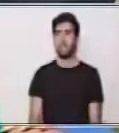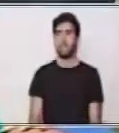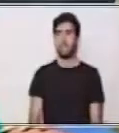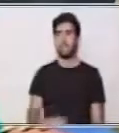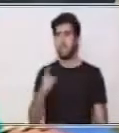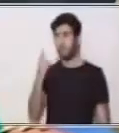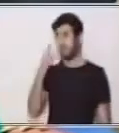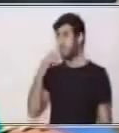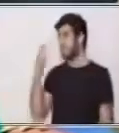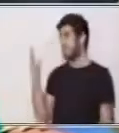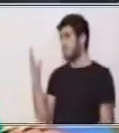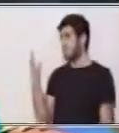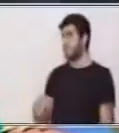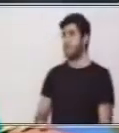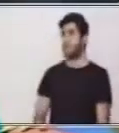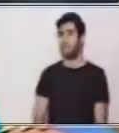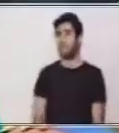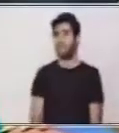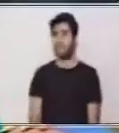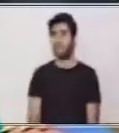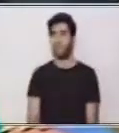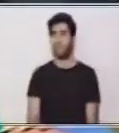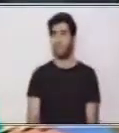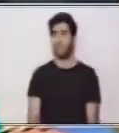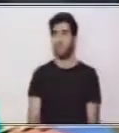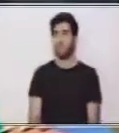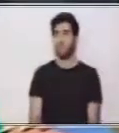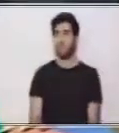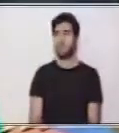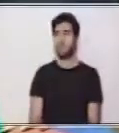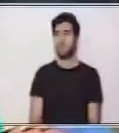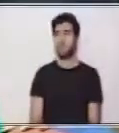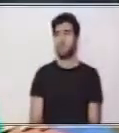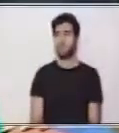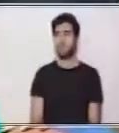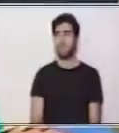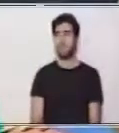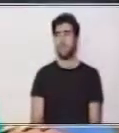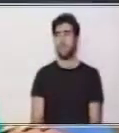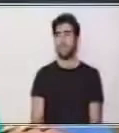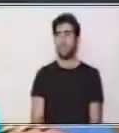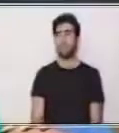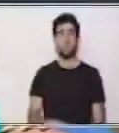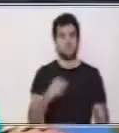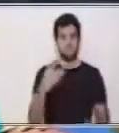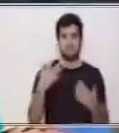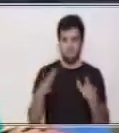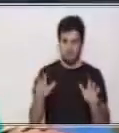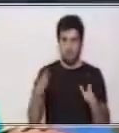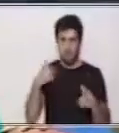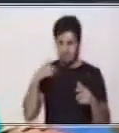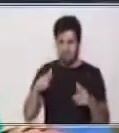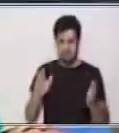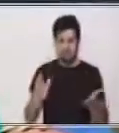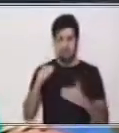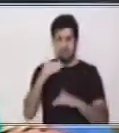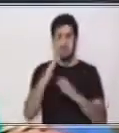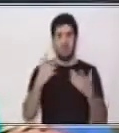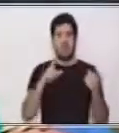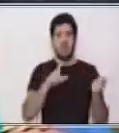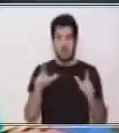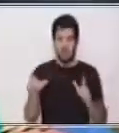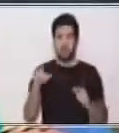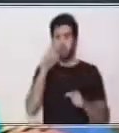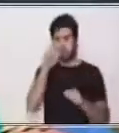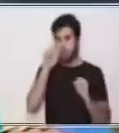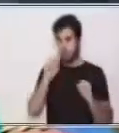si pedimos? Bueno, creo que ya lo realizamos acá solo con la ayuda. Tú puedes pedir la ayuda de una persona adulta para que lo